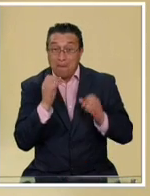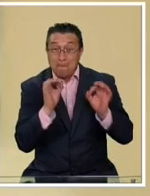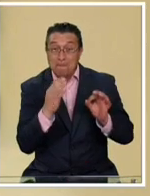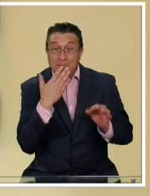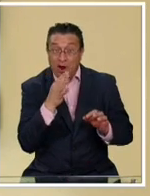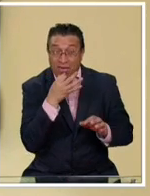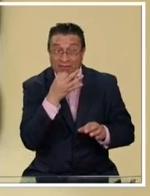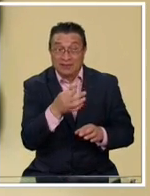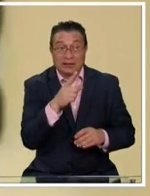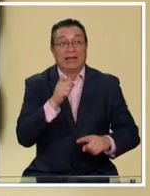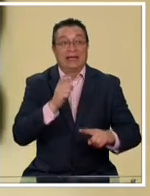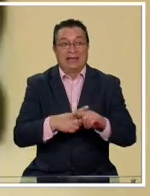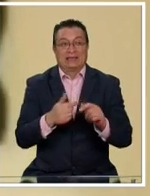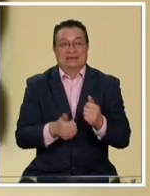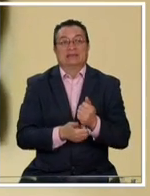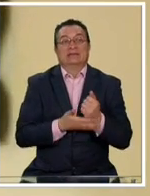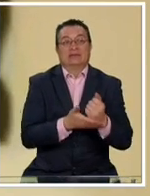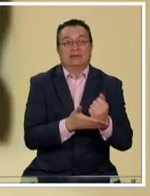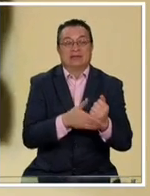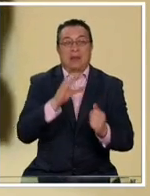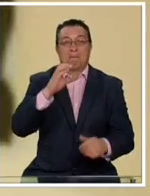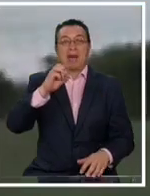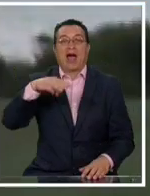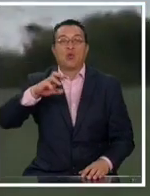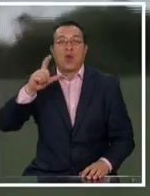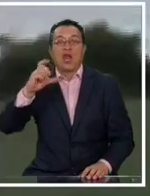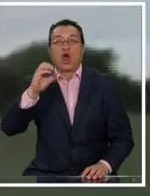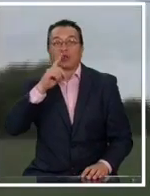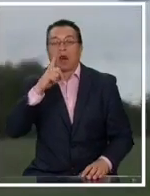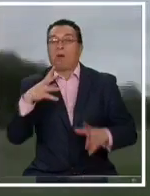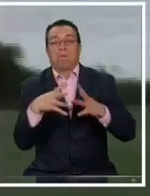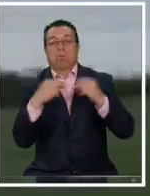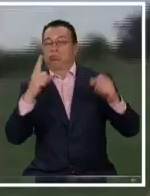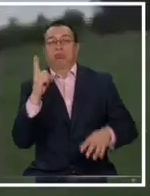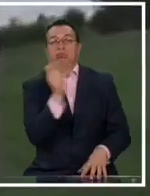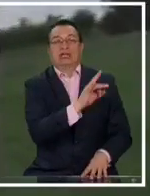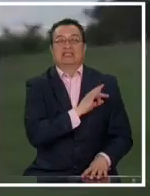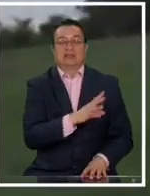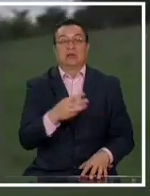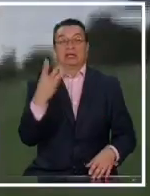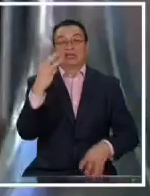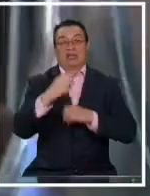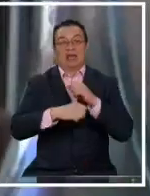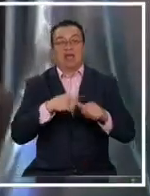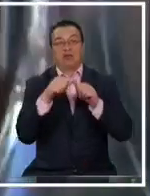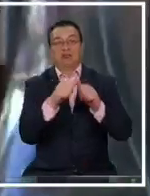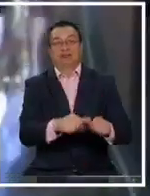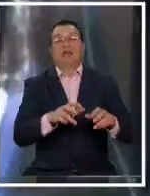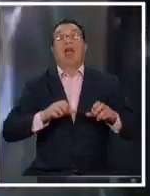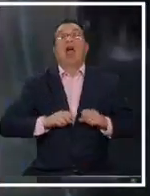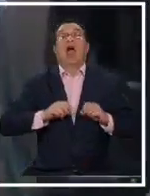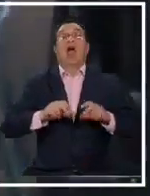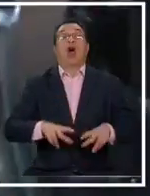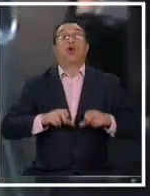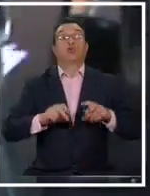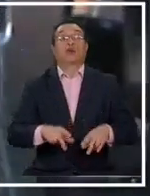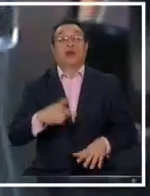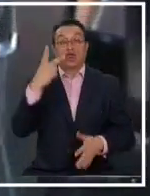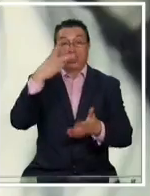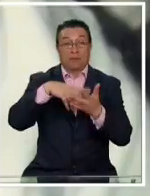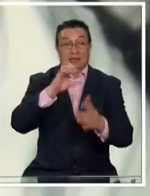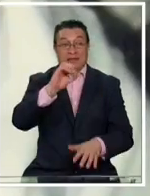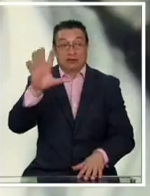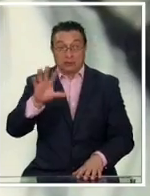esta entrevista, la ex colaboradora personal de Manuel Contreras huyó de Chile y lleva más de 3 décadas residiendo en Australia. En 2005